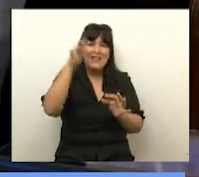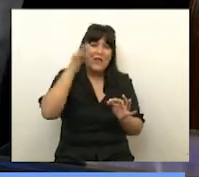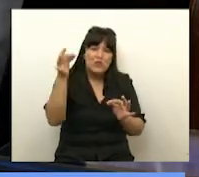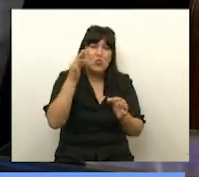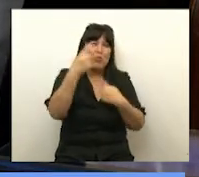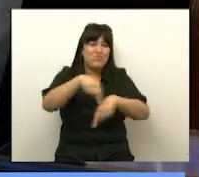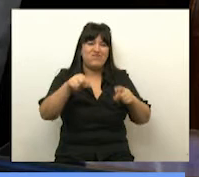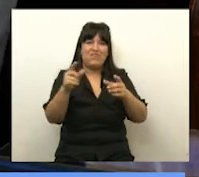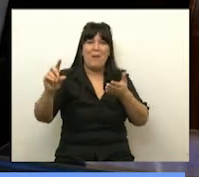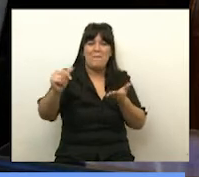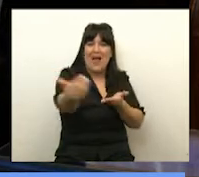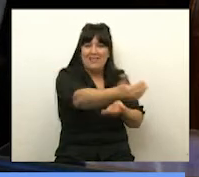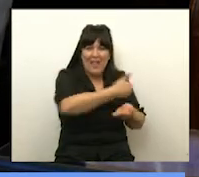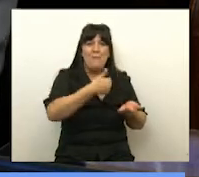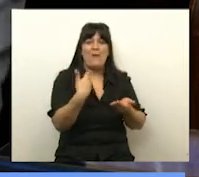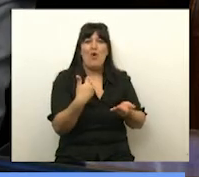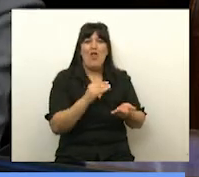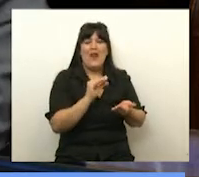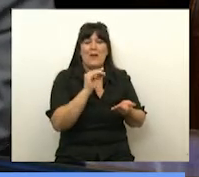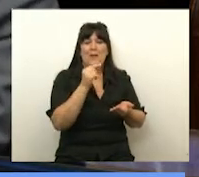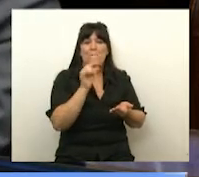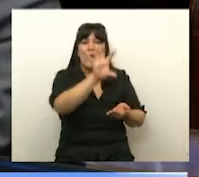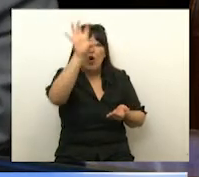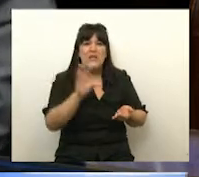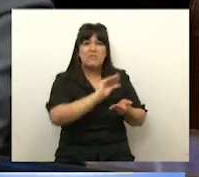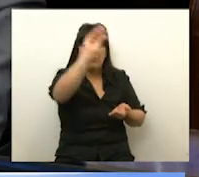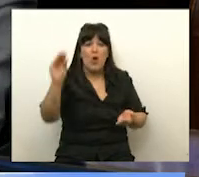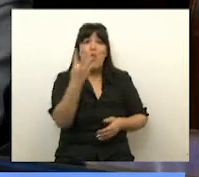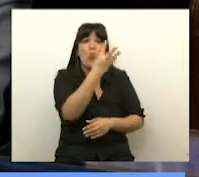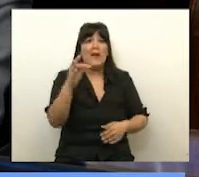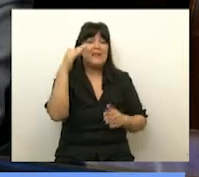440 millones de pesos, vamos a dejar de percibir,